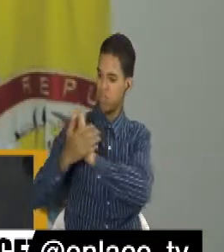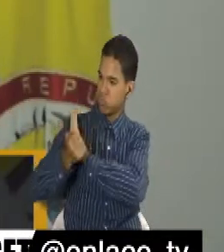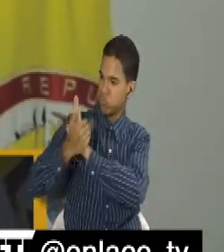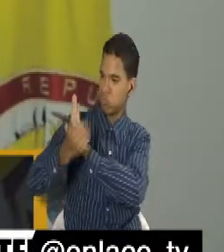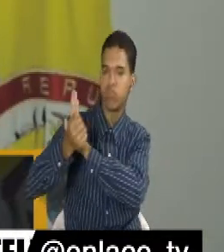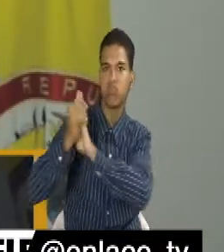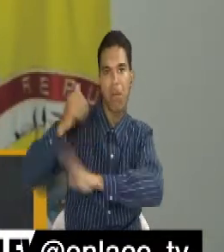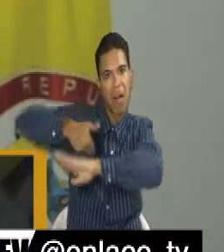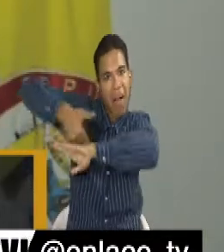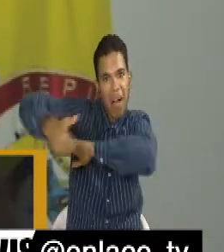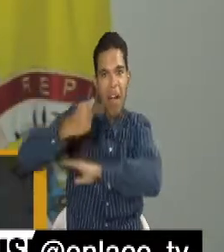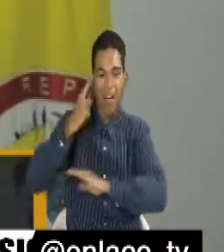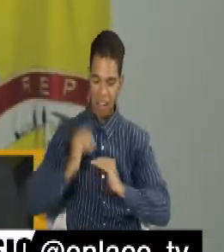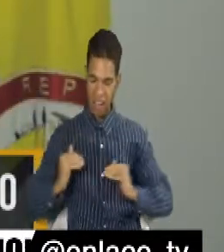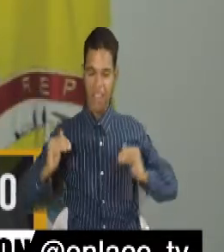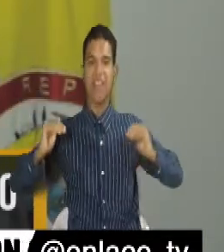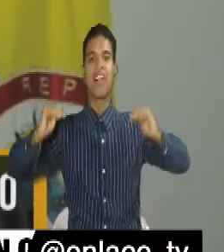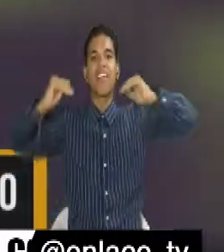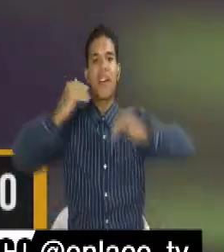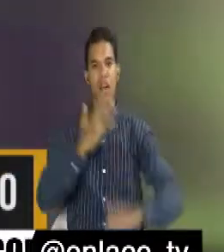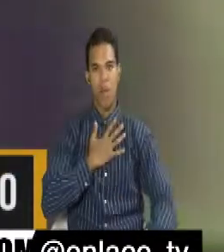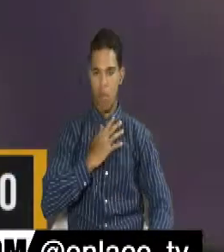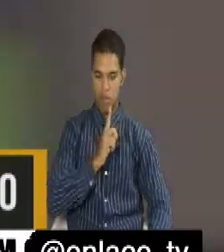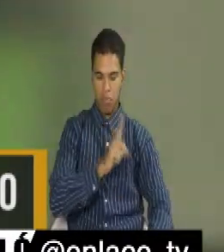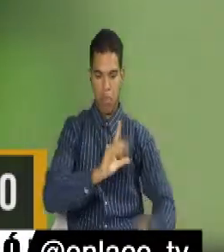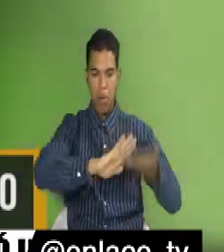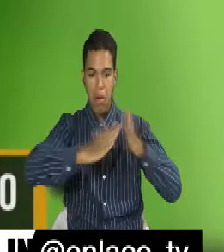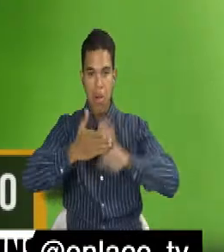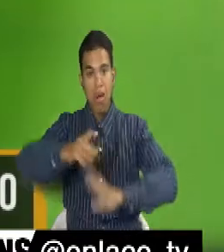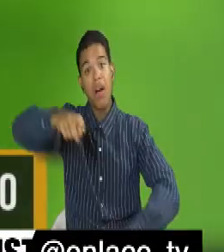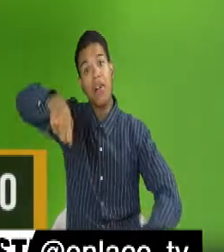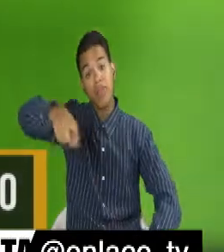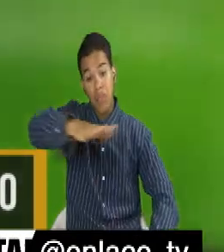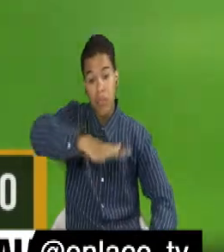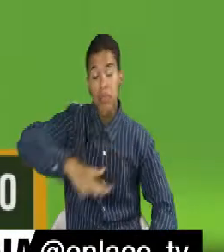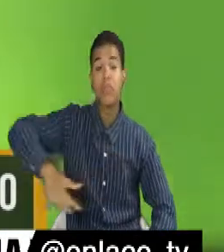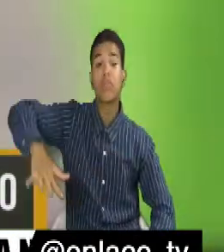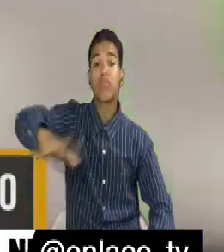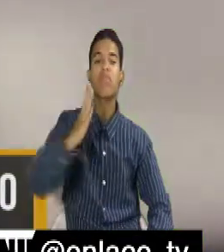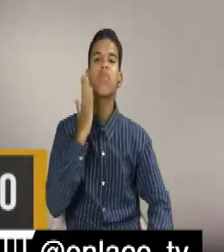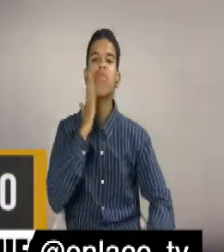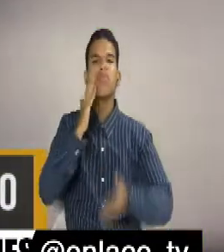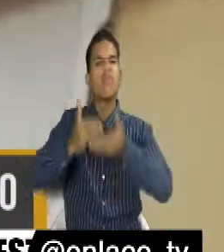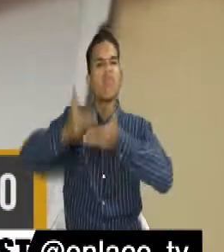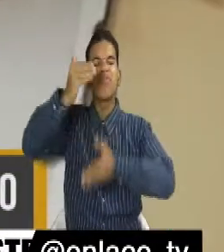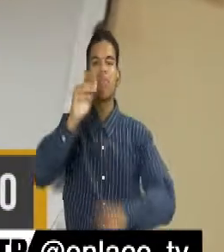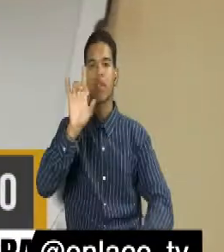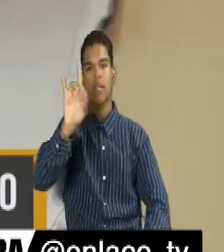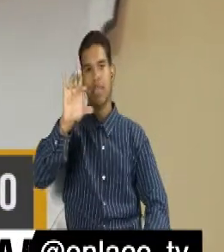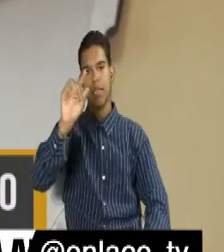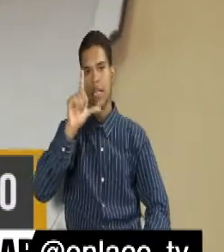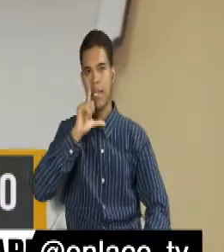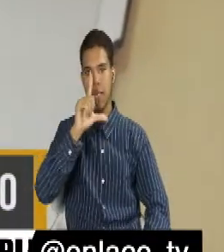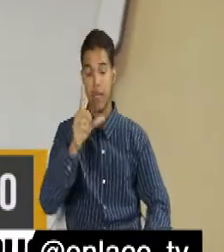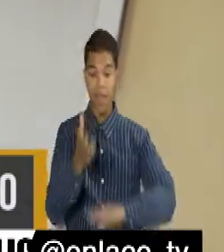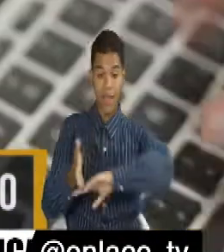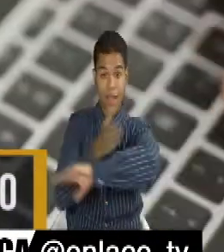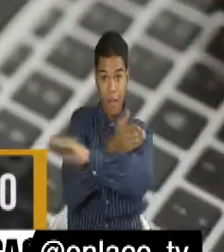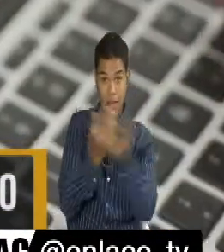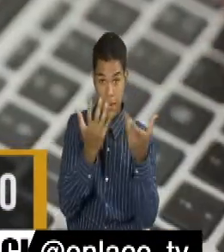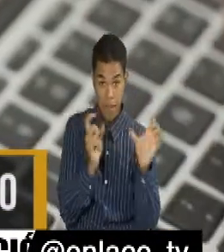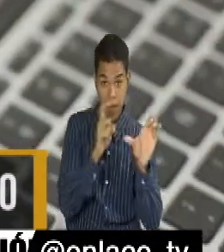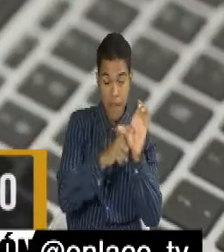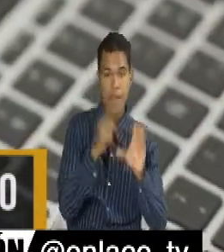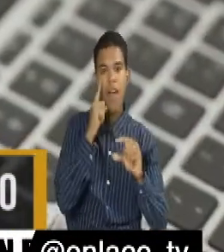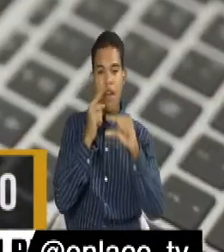esos liderazgos tan oportunos que requiere la ciudad. Empezará el próximo 15 de julio. Para registrarse hay que enviar un correo electrónico al